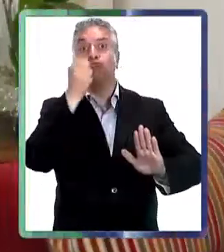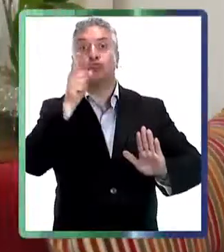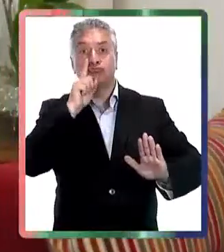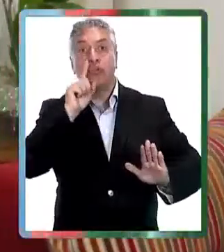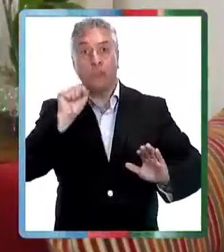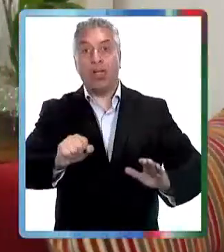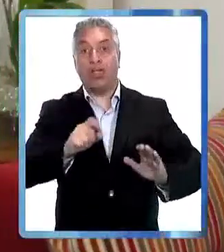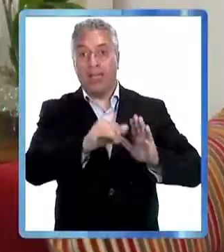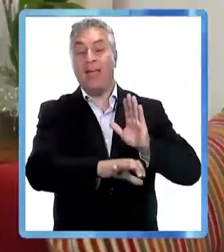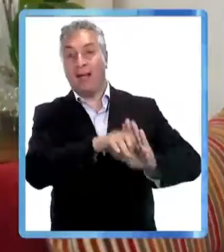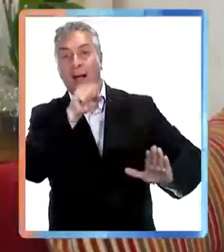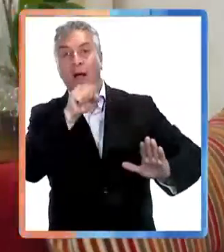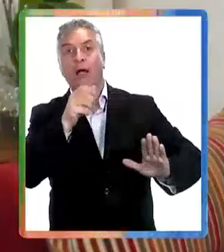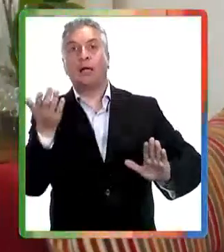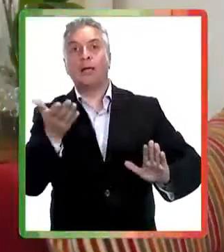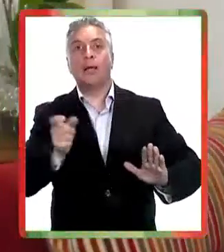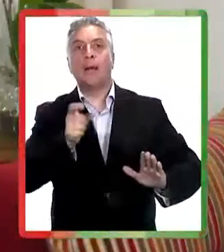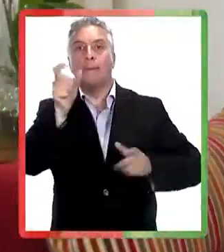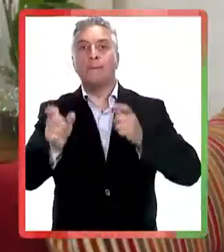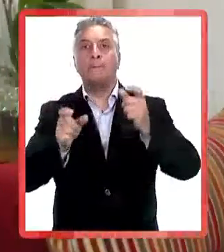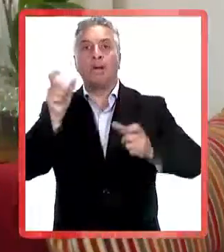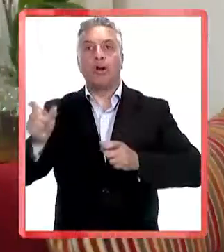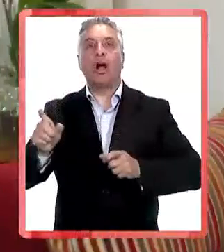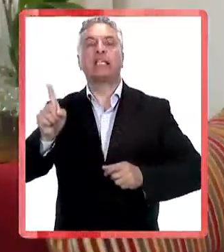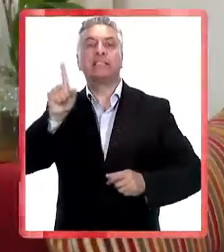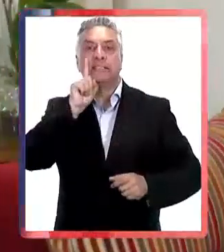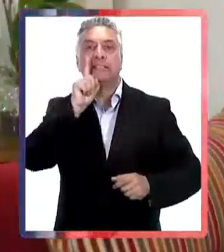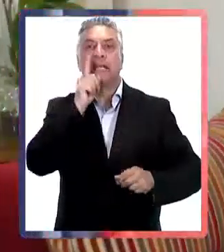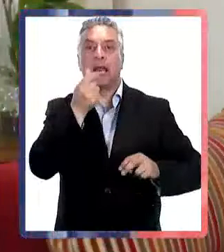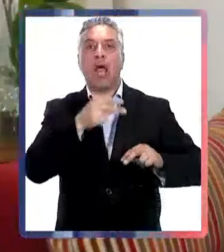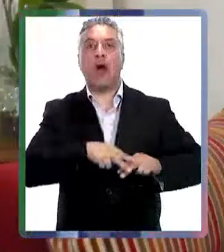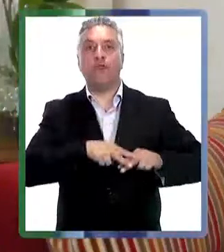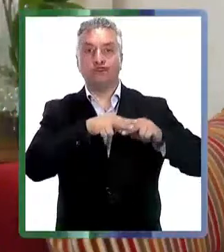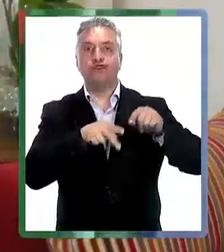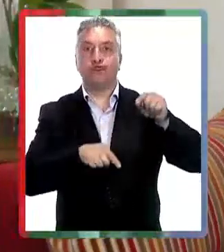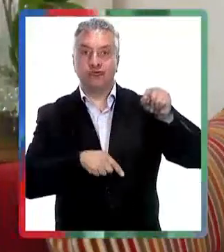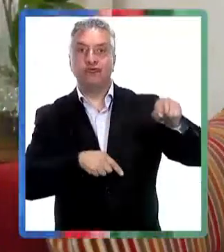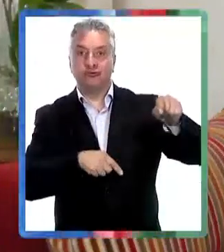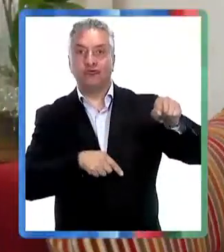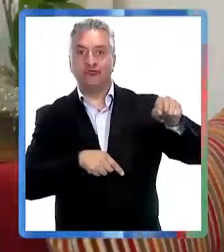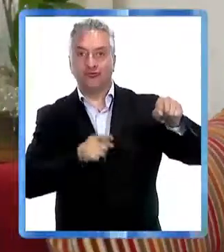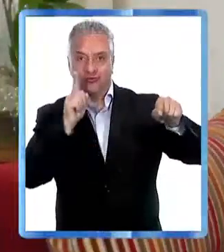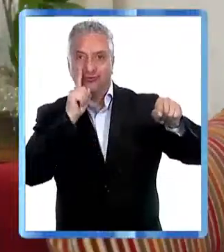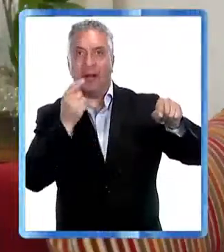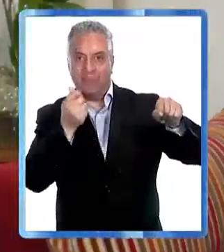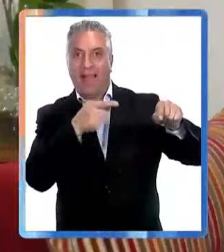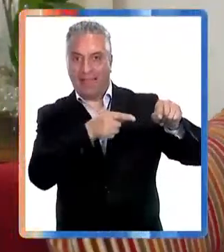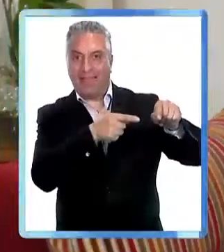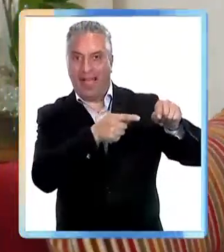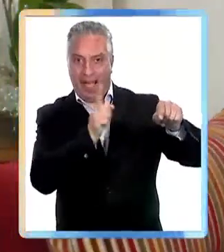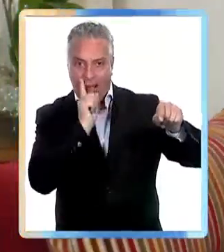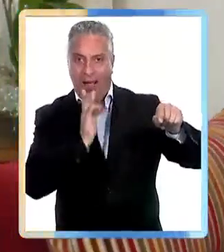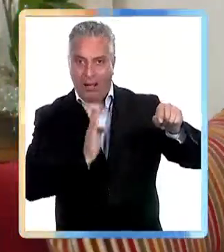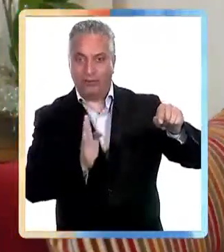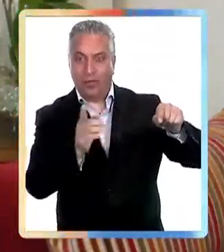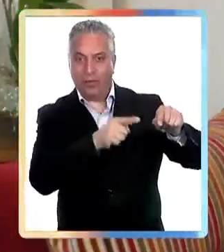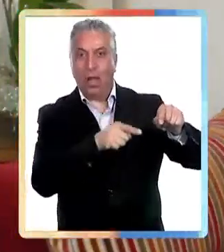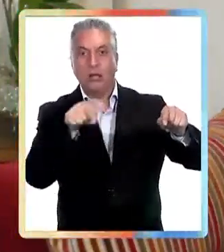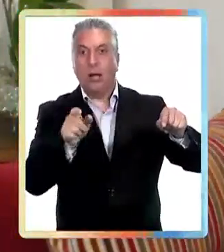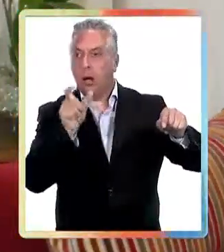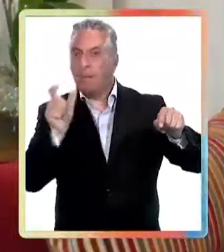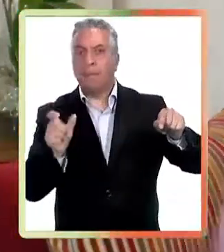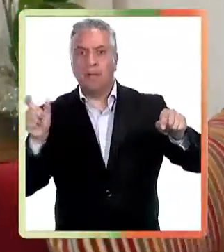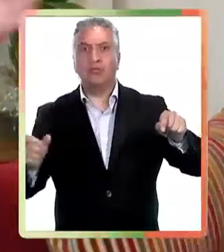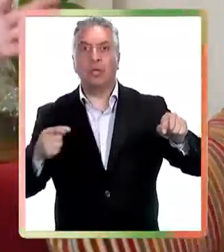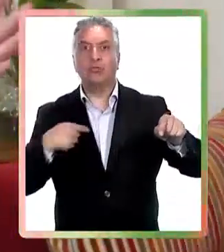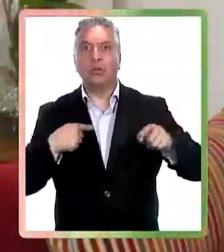de capitalización individual son las personas que aún tienen un remanente en la cuenta de capitalización individual y que son las